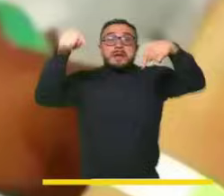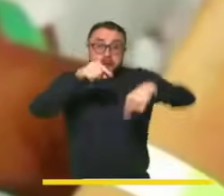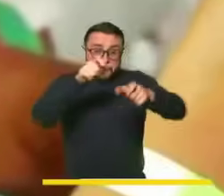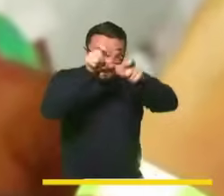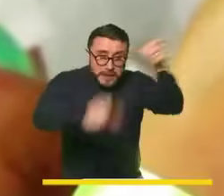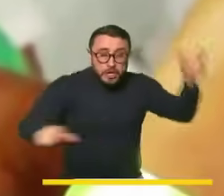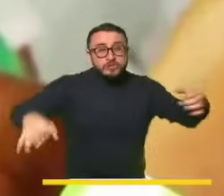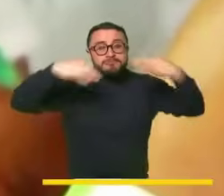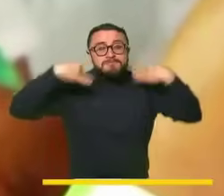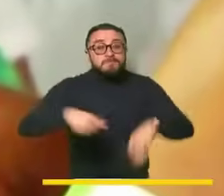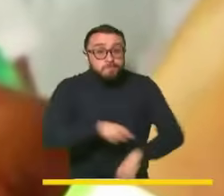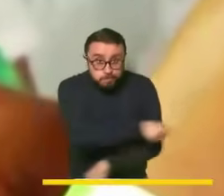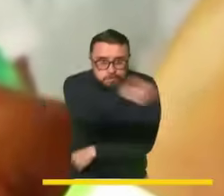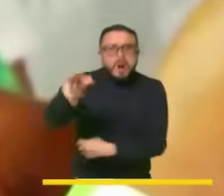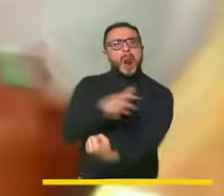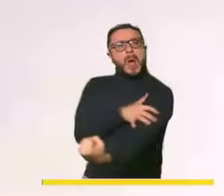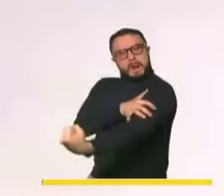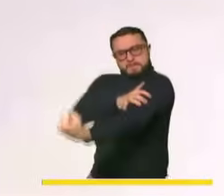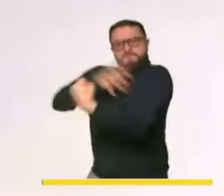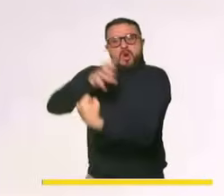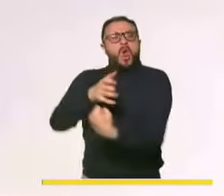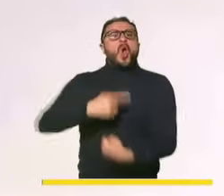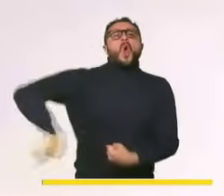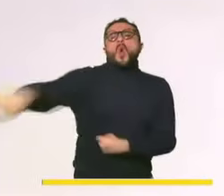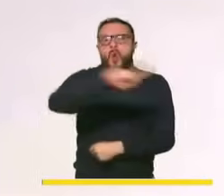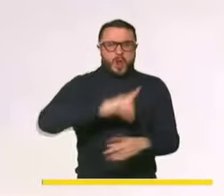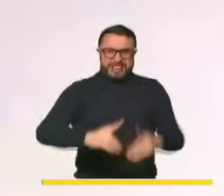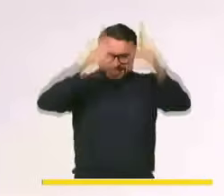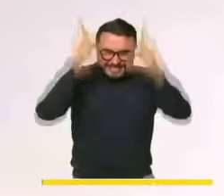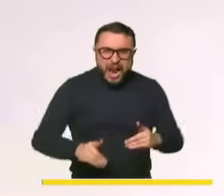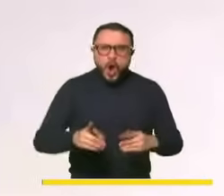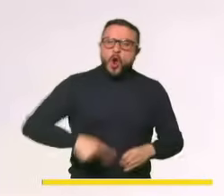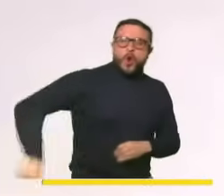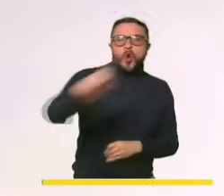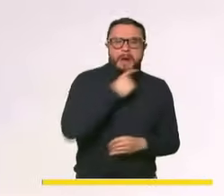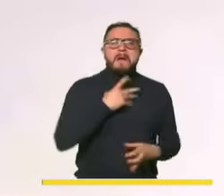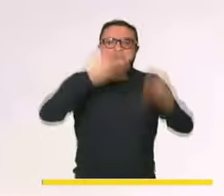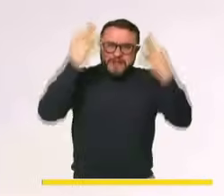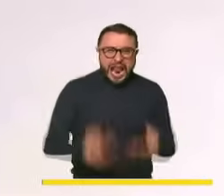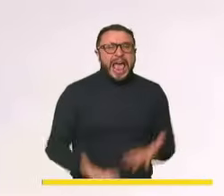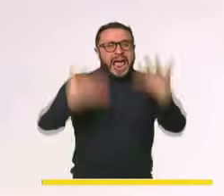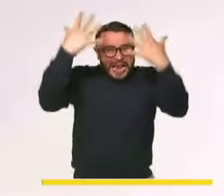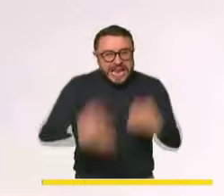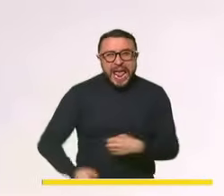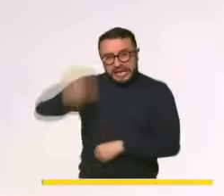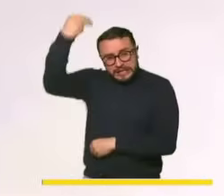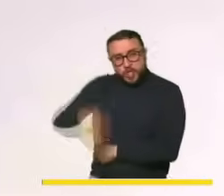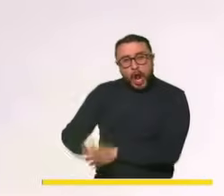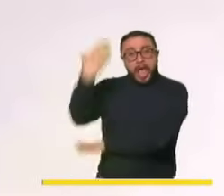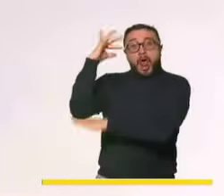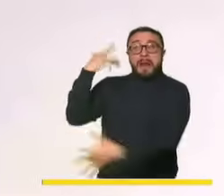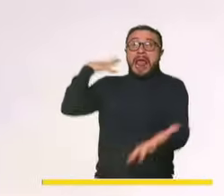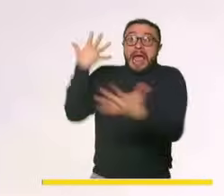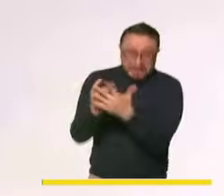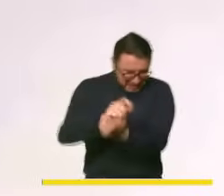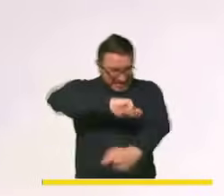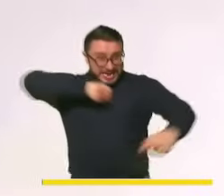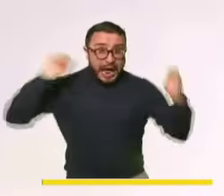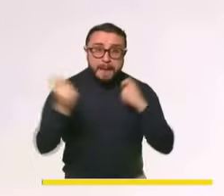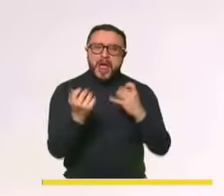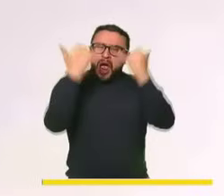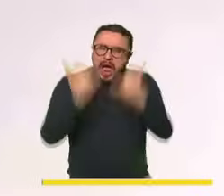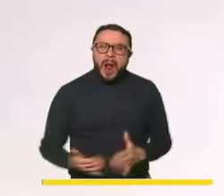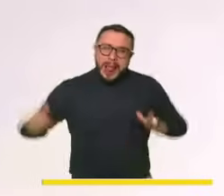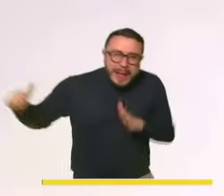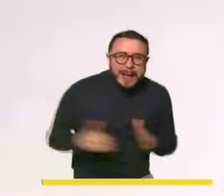tiene poder, que decide, que quiere cambiar la historia de Colombia, que es el camino